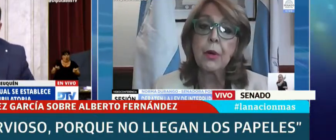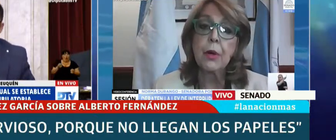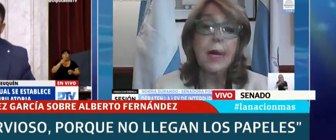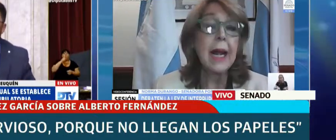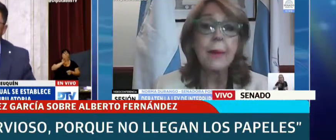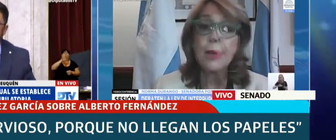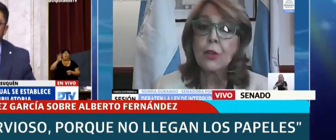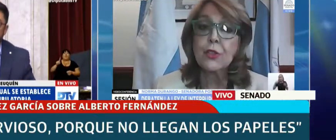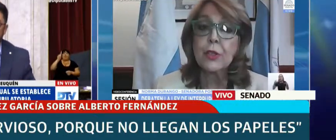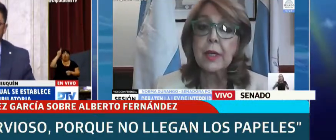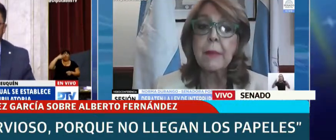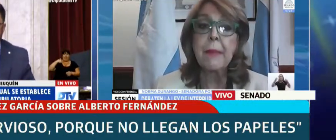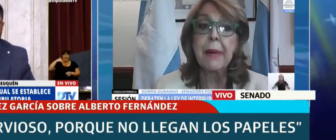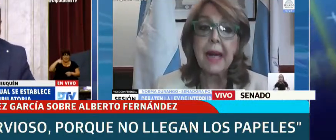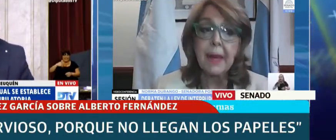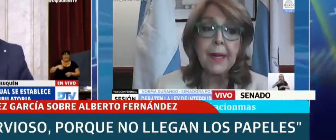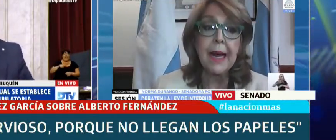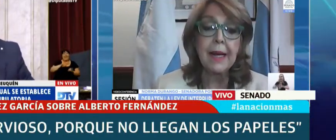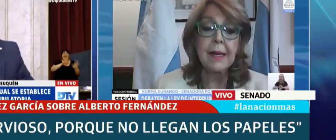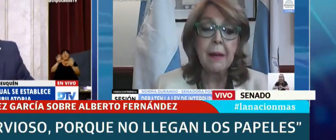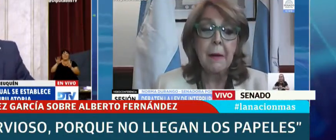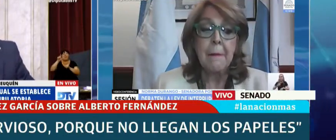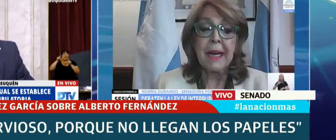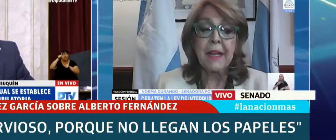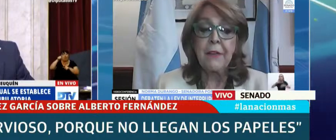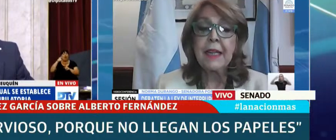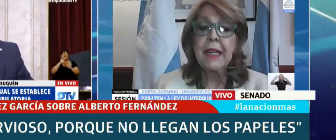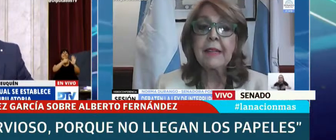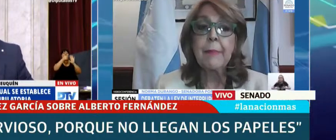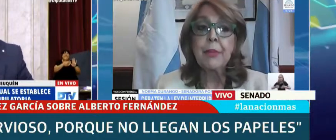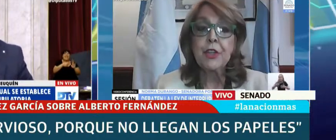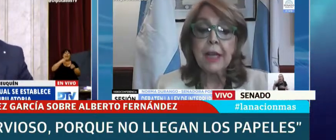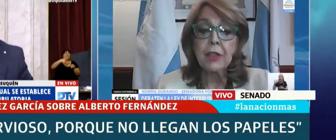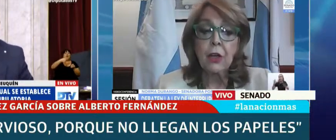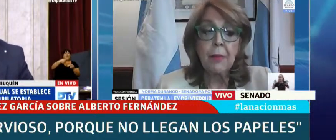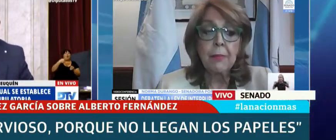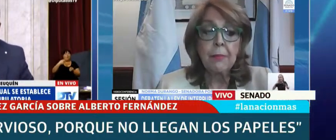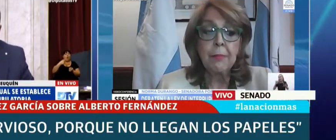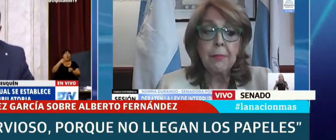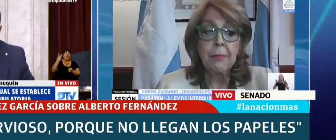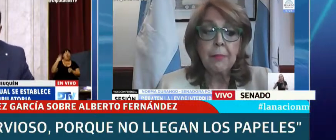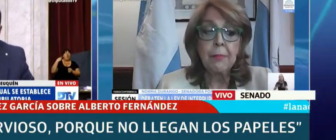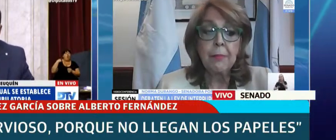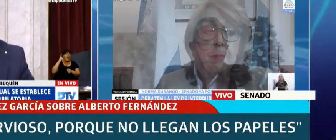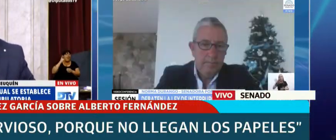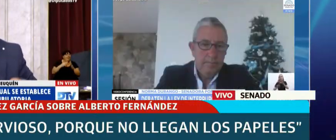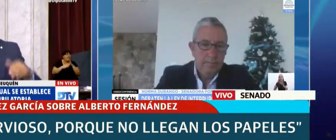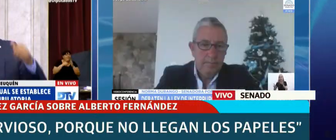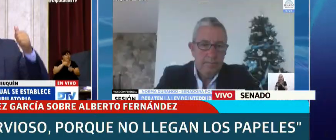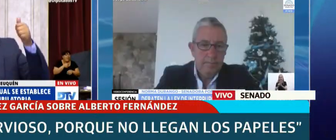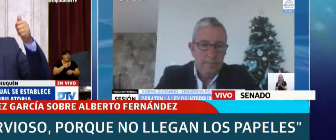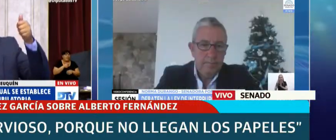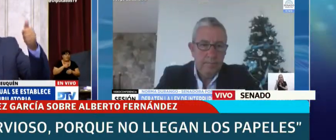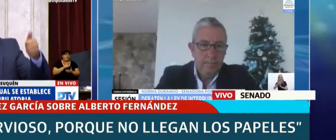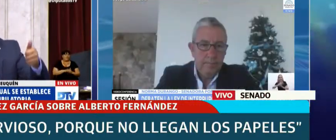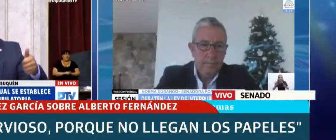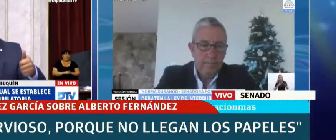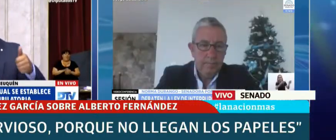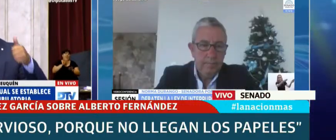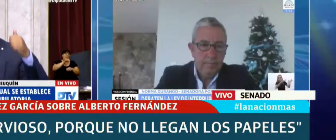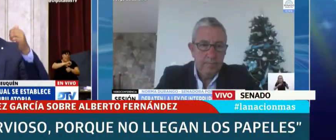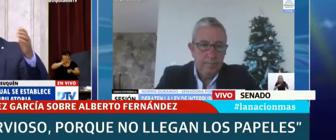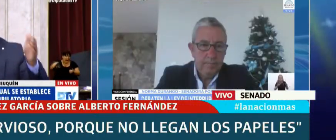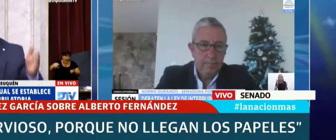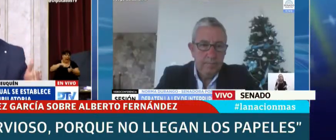en esta primera fase pero ellos imaginaban ellos dando un poco el gesto simbólico de que se exponía en la